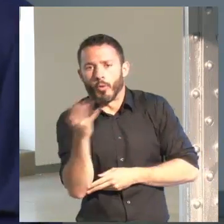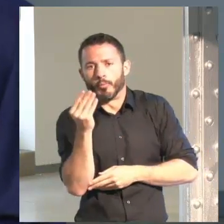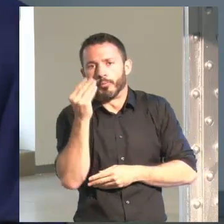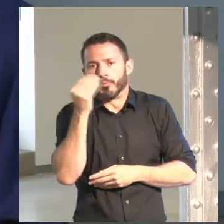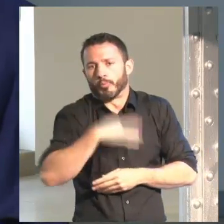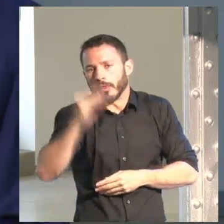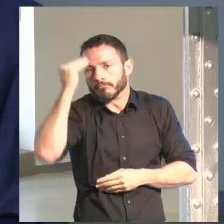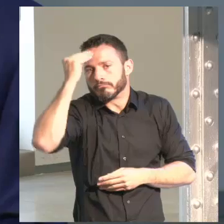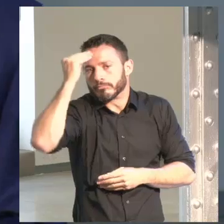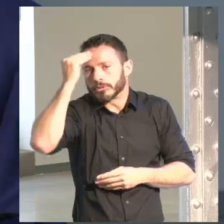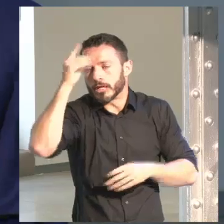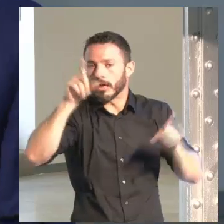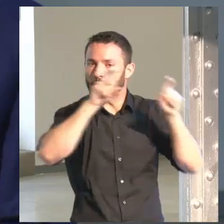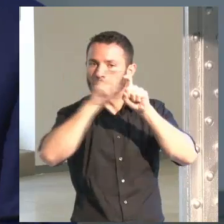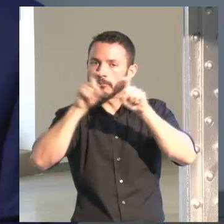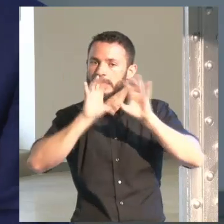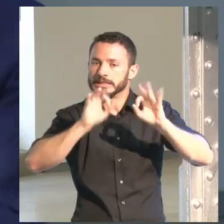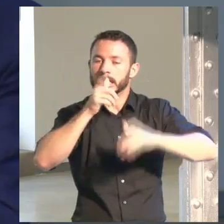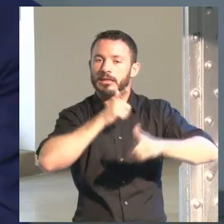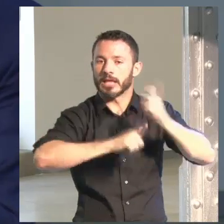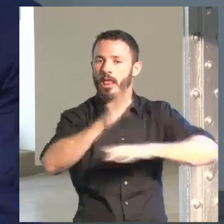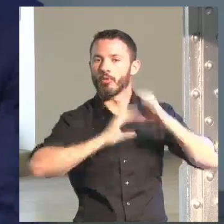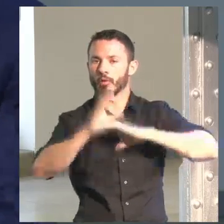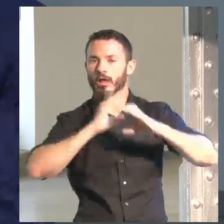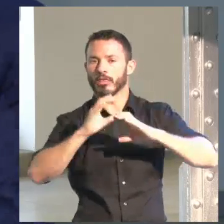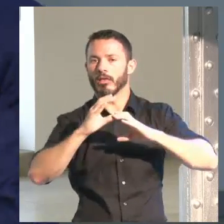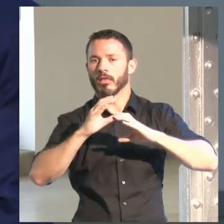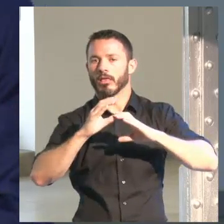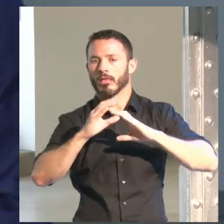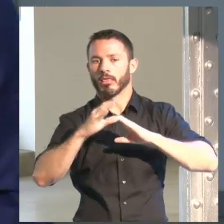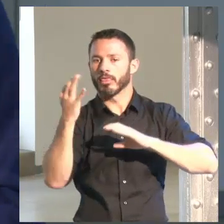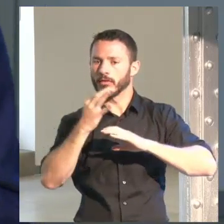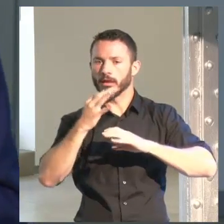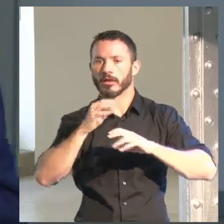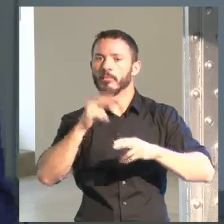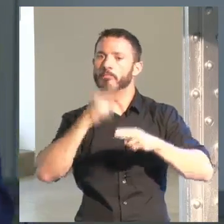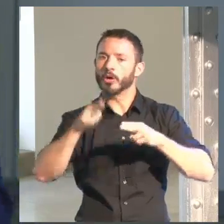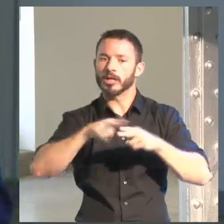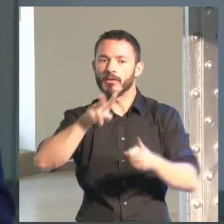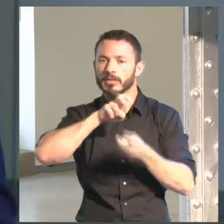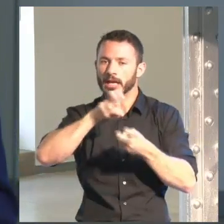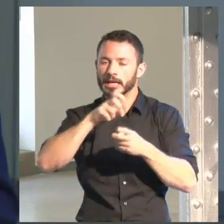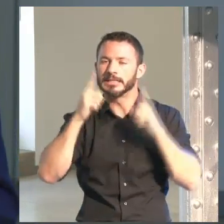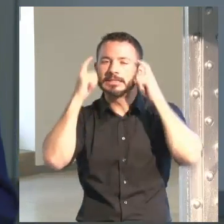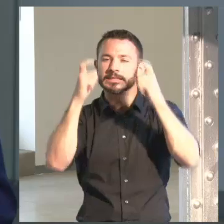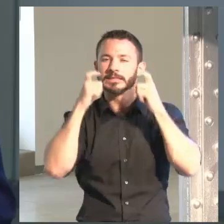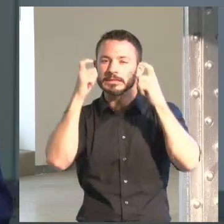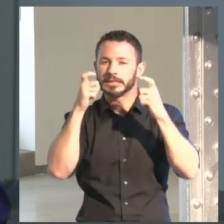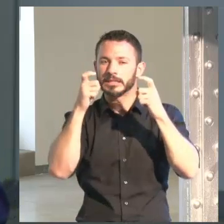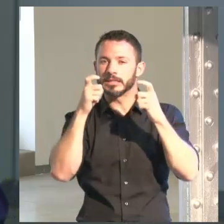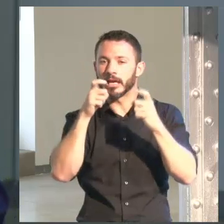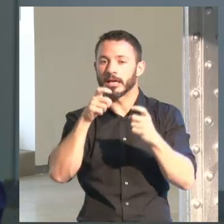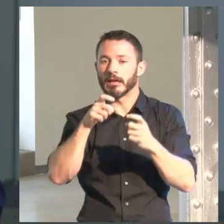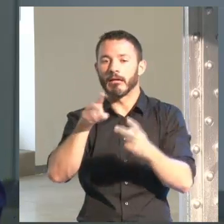que también las empresas de telecomunicaciones tienen políticas fiscales que tratan de minimizar su